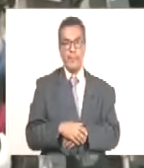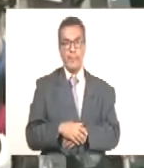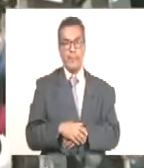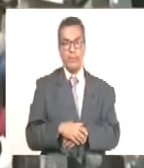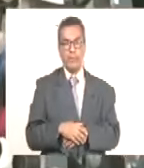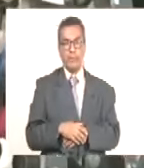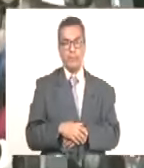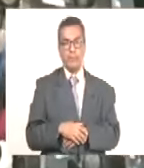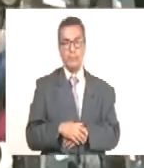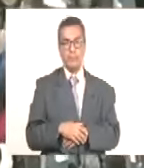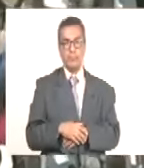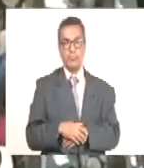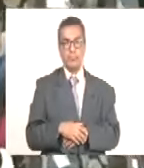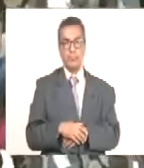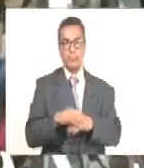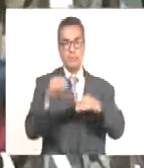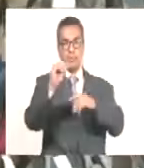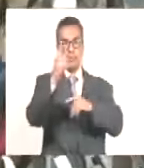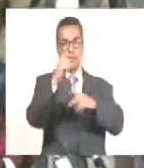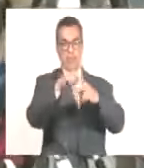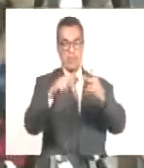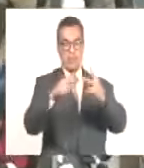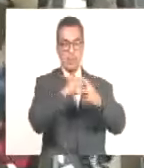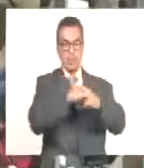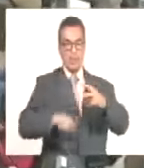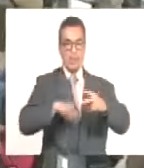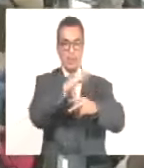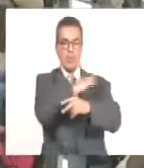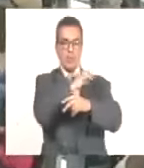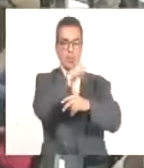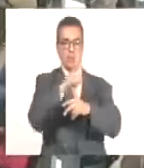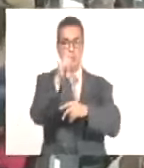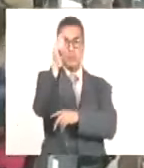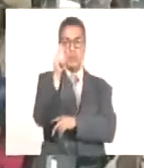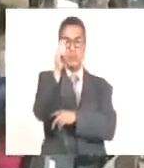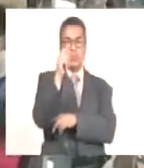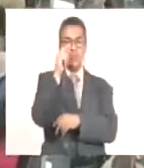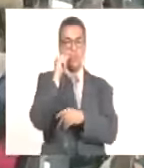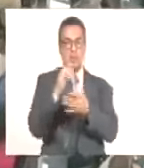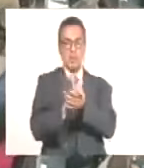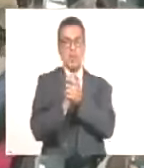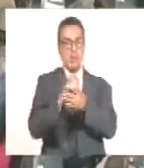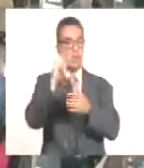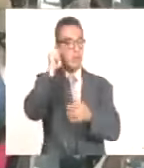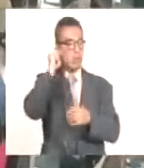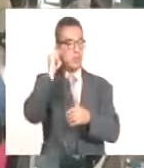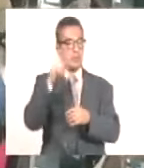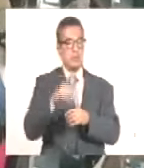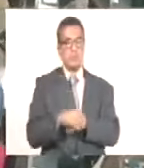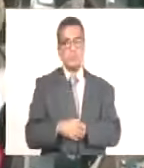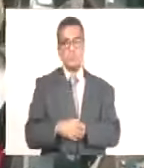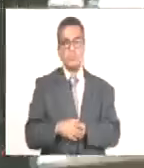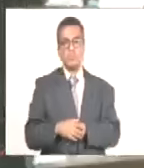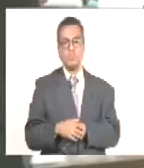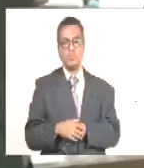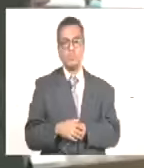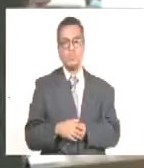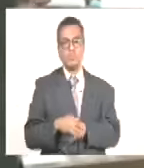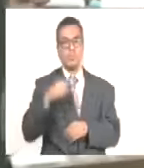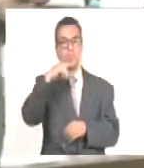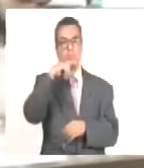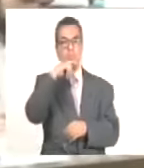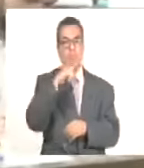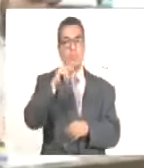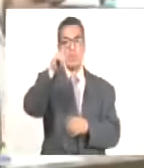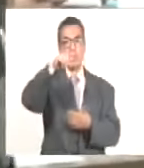Presidente, vicepresidente, segunda hermana, diputado. El 7 de octubre del